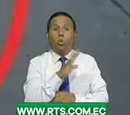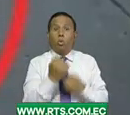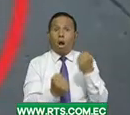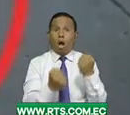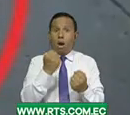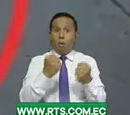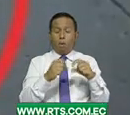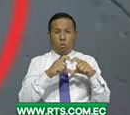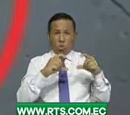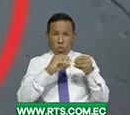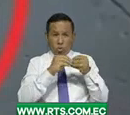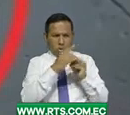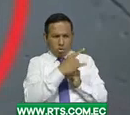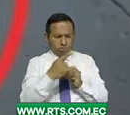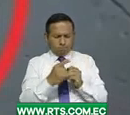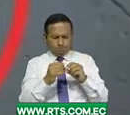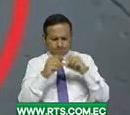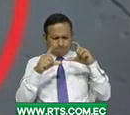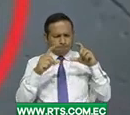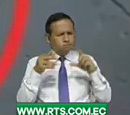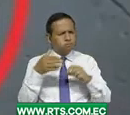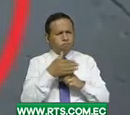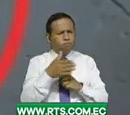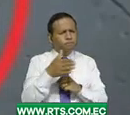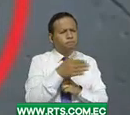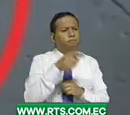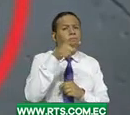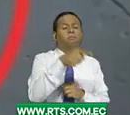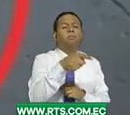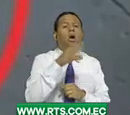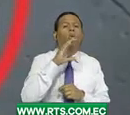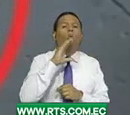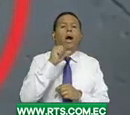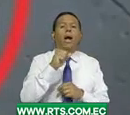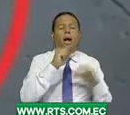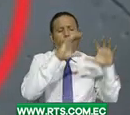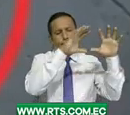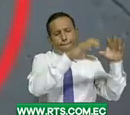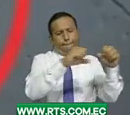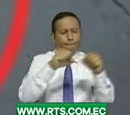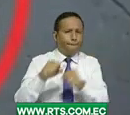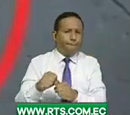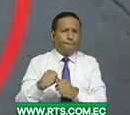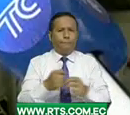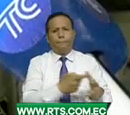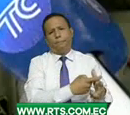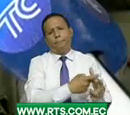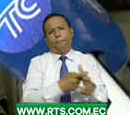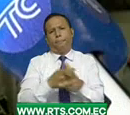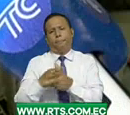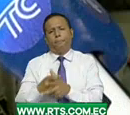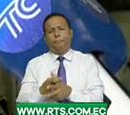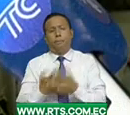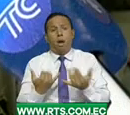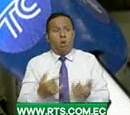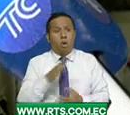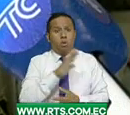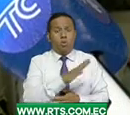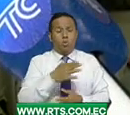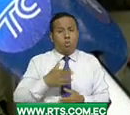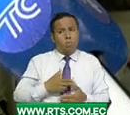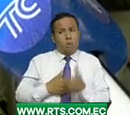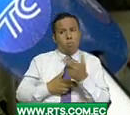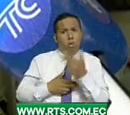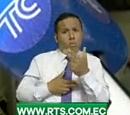fue recuperado en la ciudad de Cuenca. Hasta el momento no hemos podido todavía encontrar el arma de fuego que fue utilizada